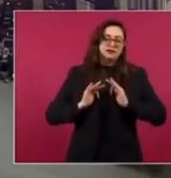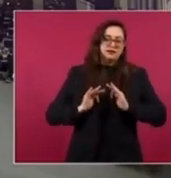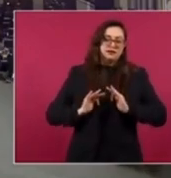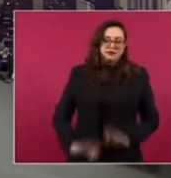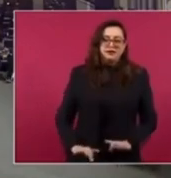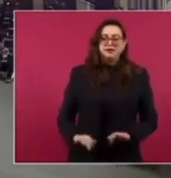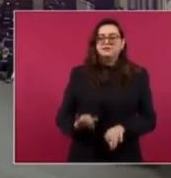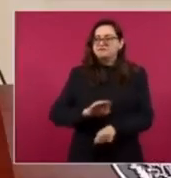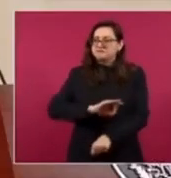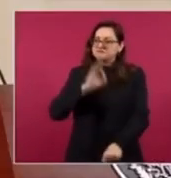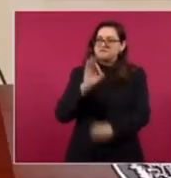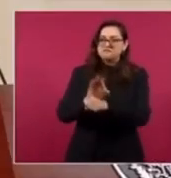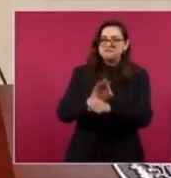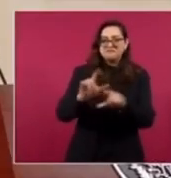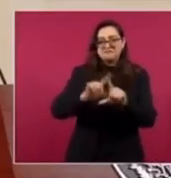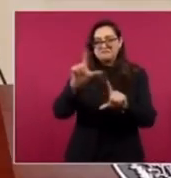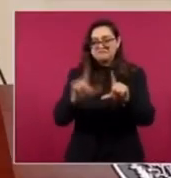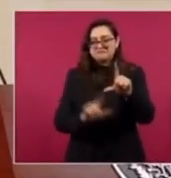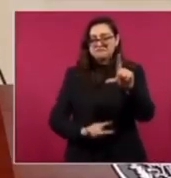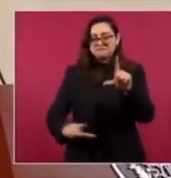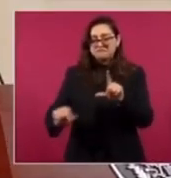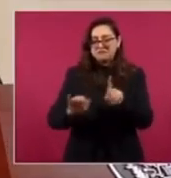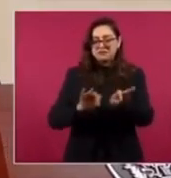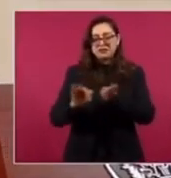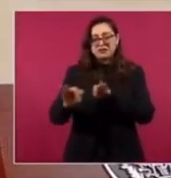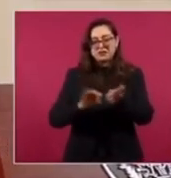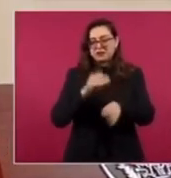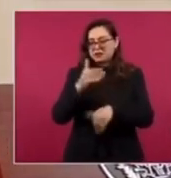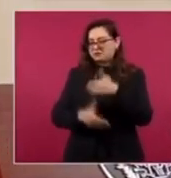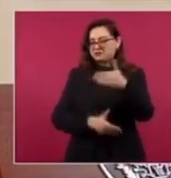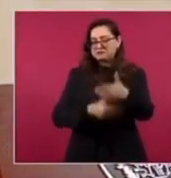ley. 4 no incondicionales,